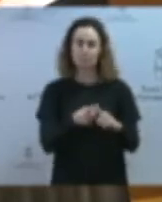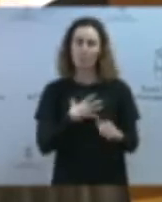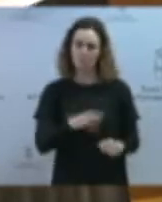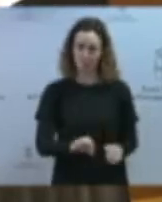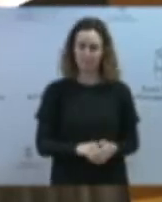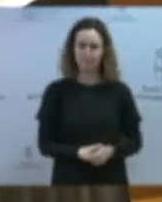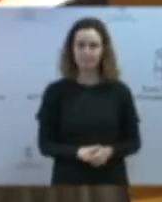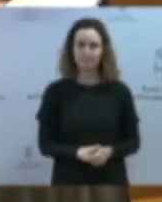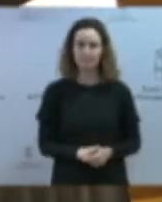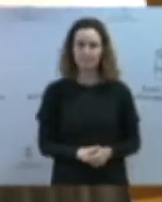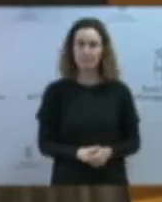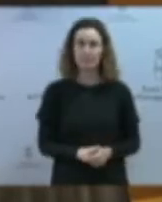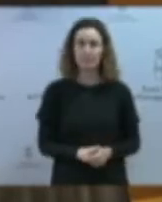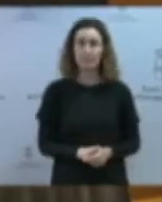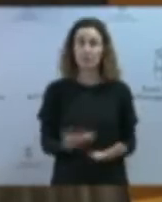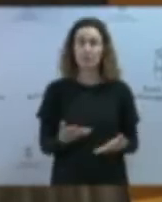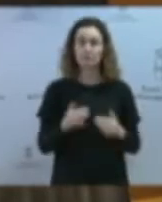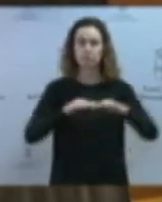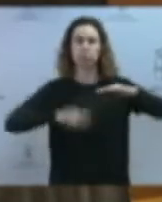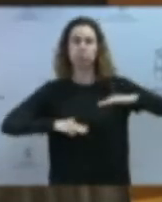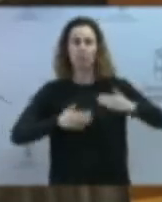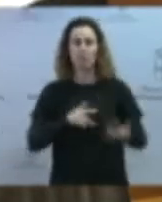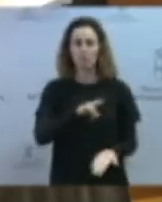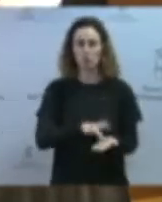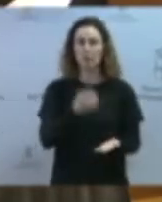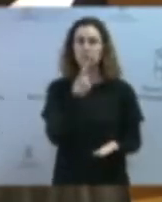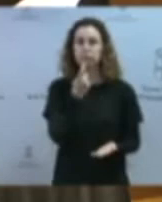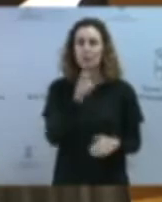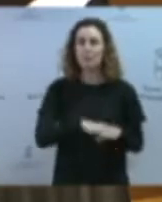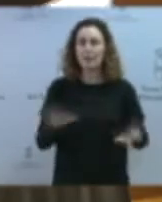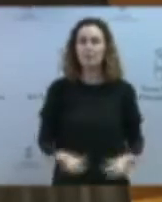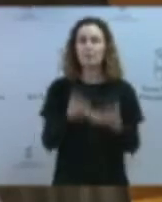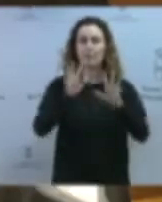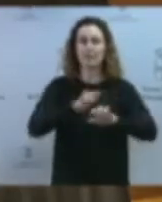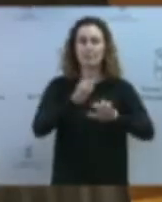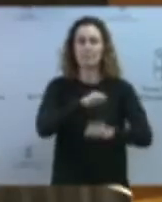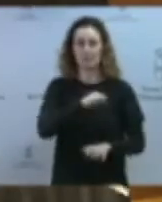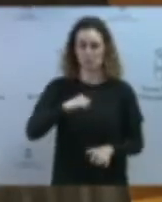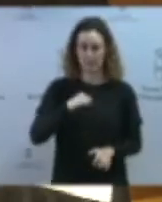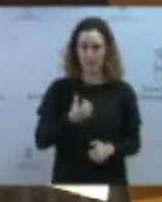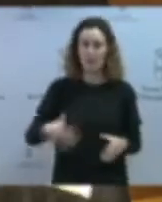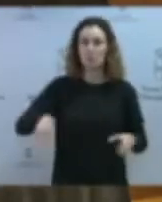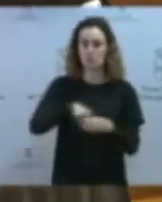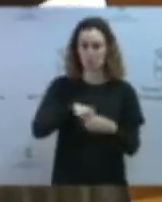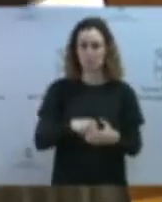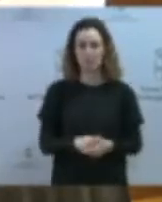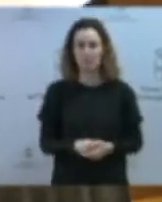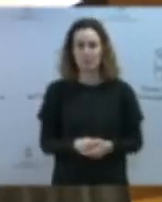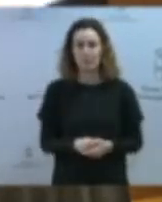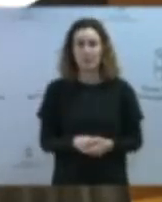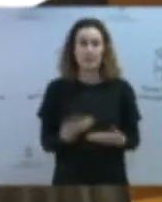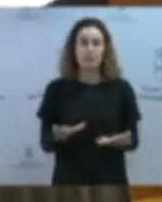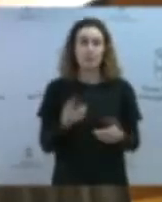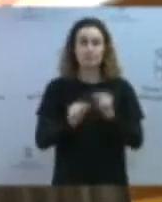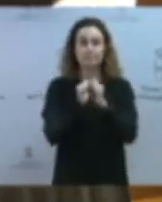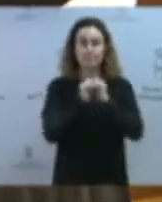desigualdad y dificultades para fomentar un aprendizaje personalizado e inclusivo. Y claro, la pandemia del COVID-19 lo que ha hecho es exacerbar